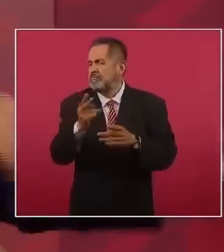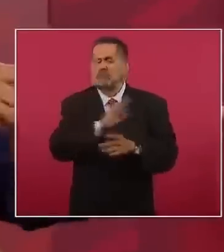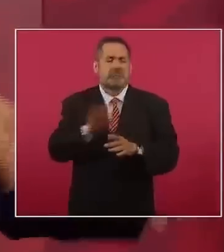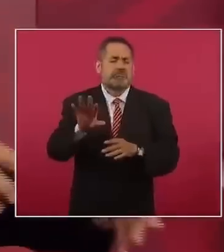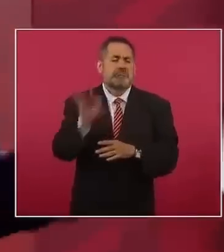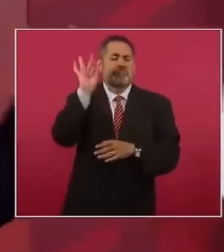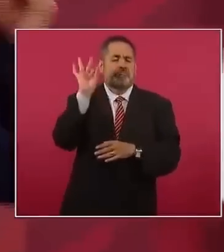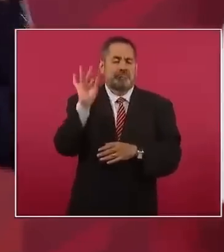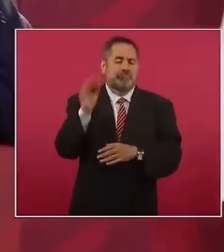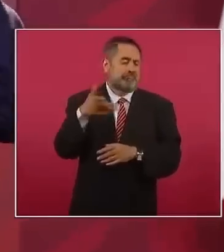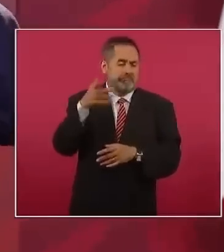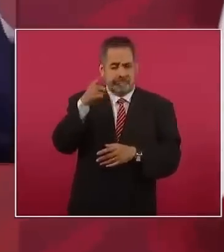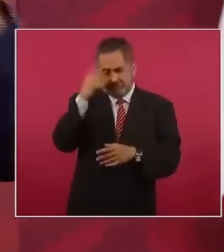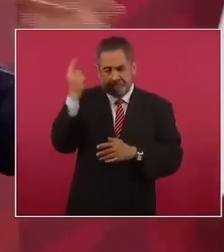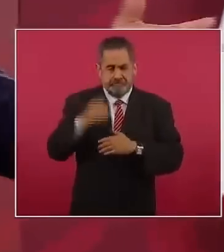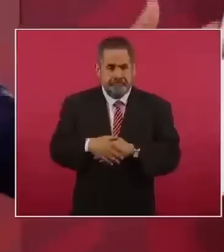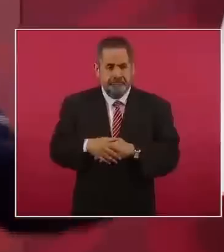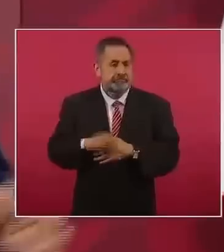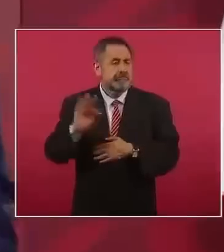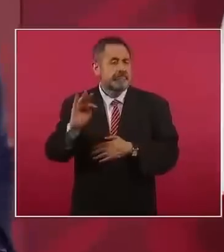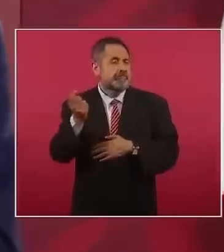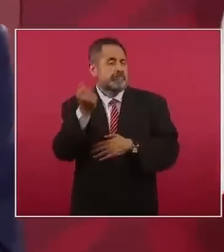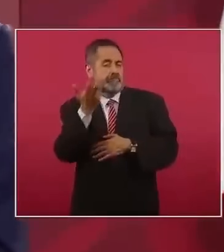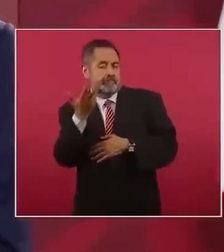Que si hay 10,